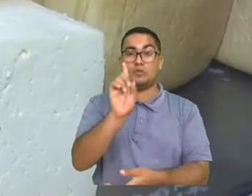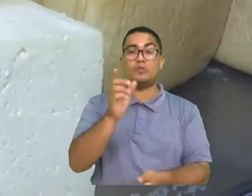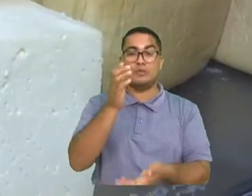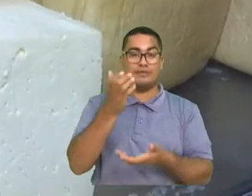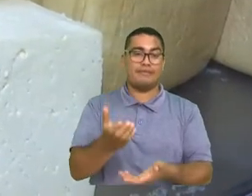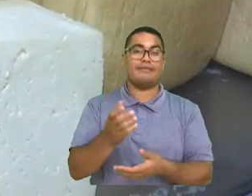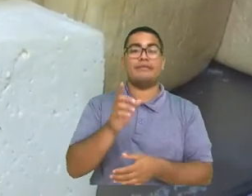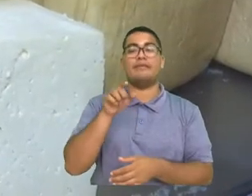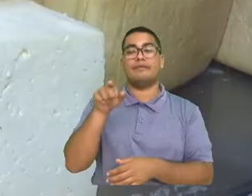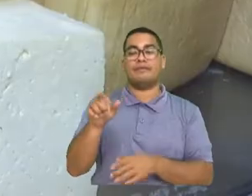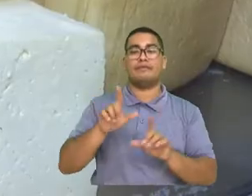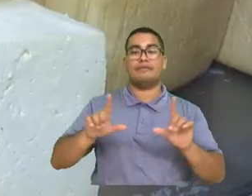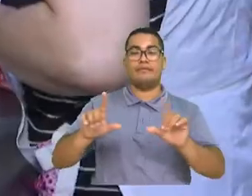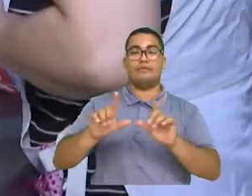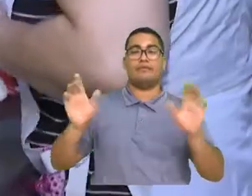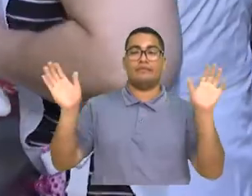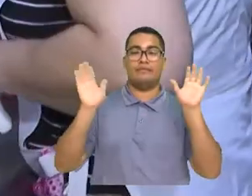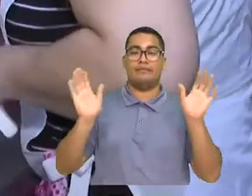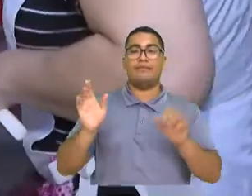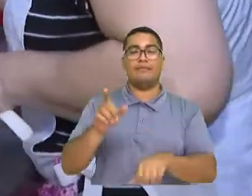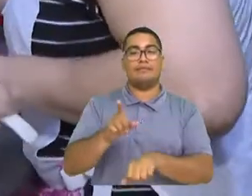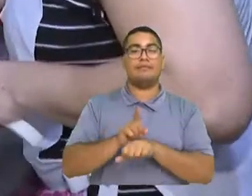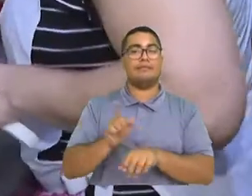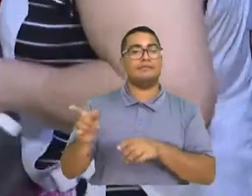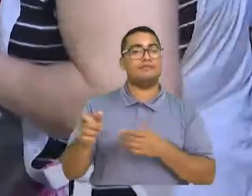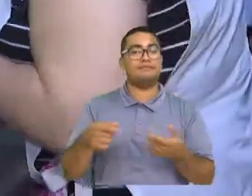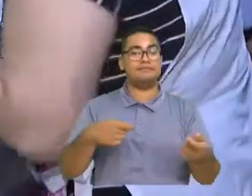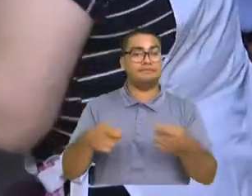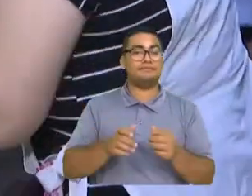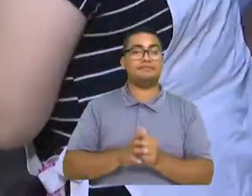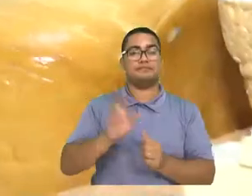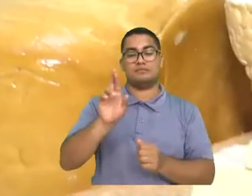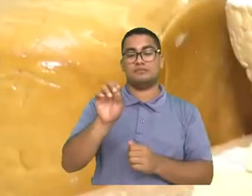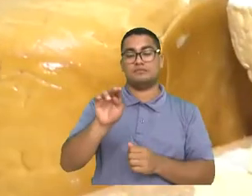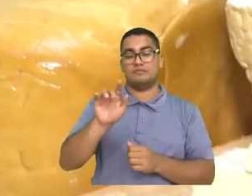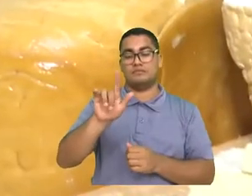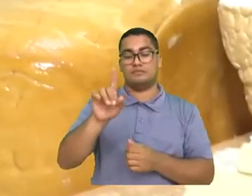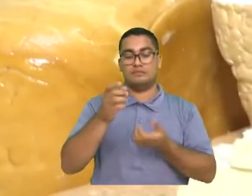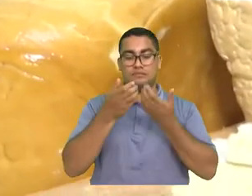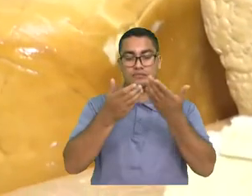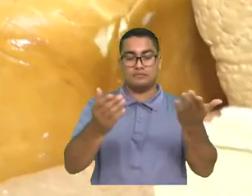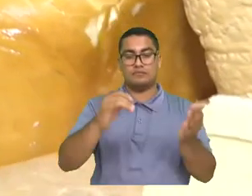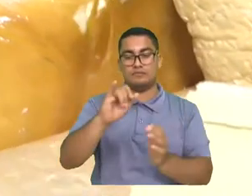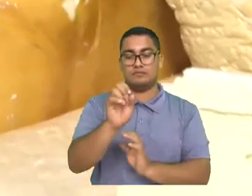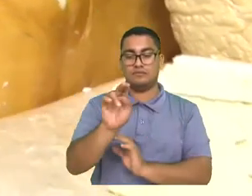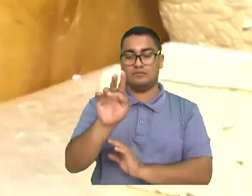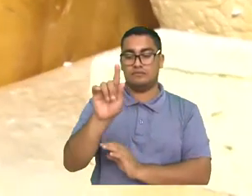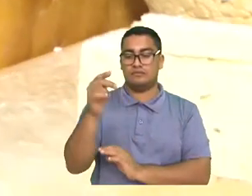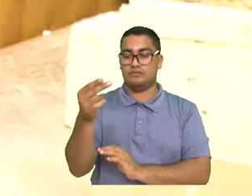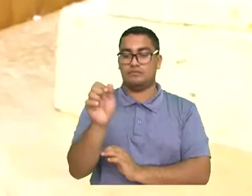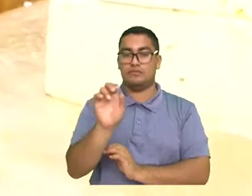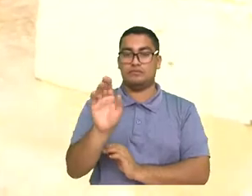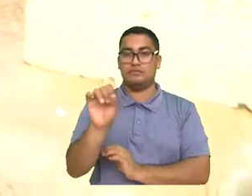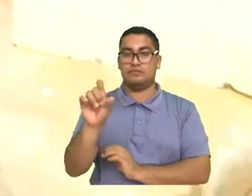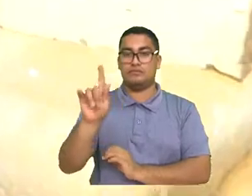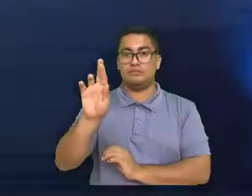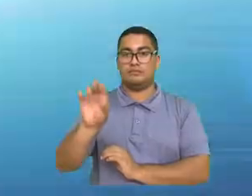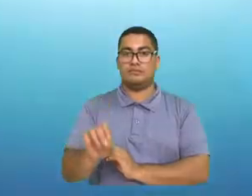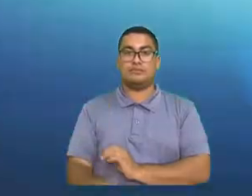este populoso centro de compras. Con cámara de Ronald Ruiz, informó para el canal parlamentario Jonathan